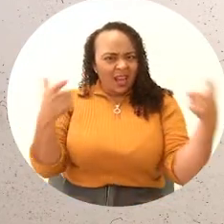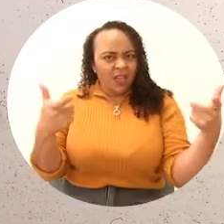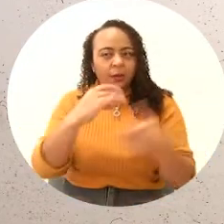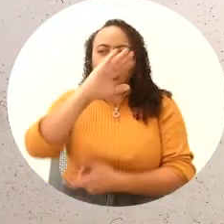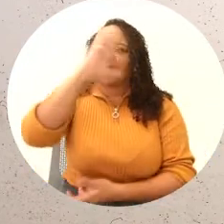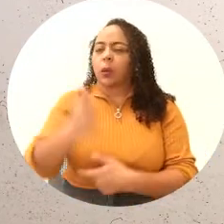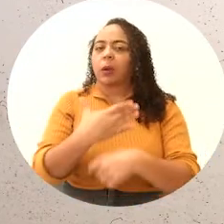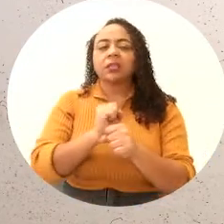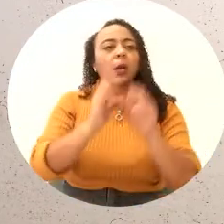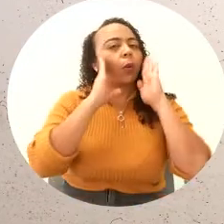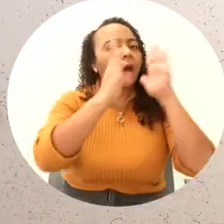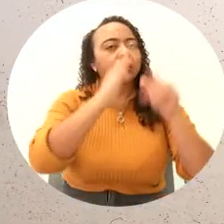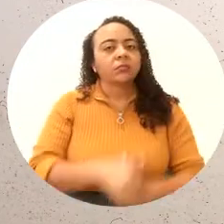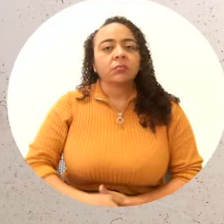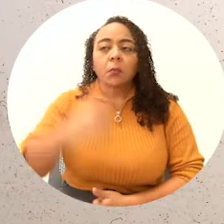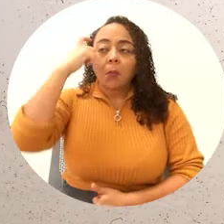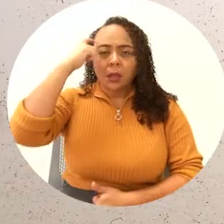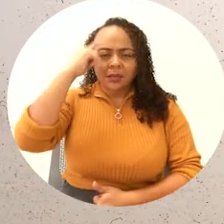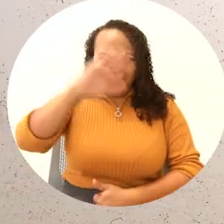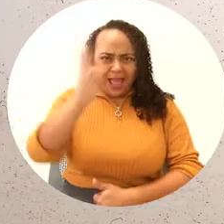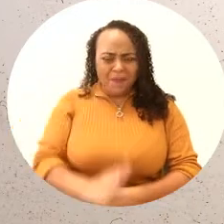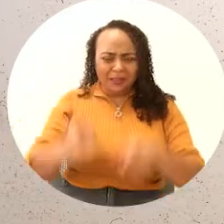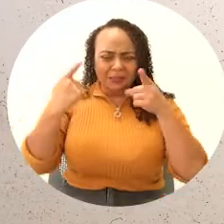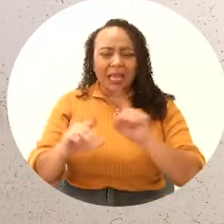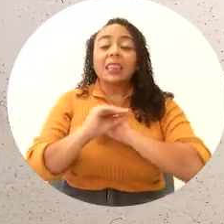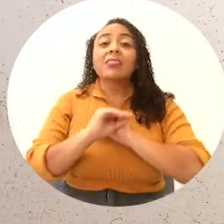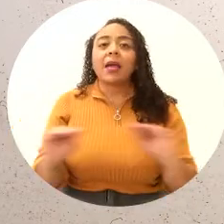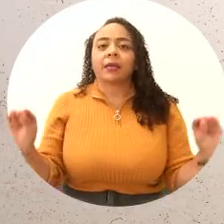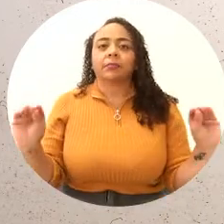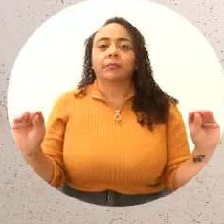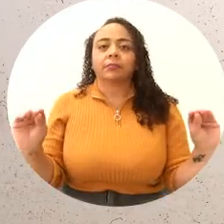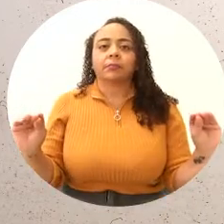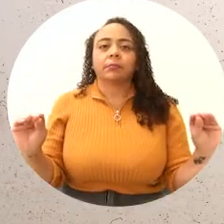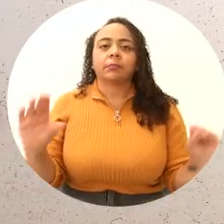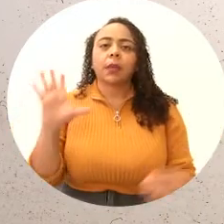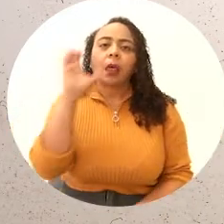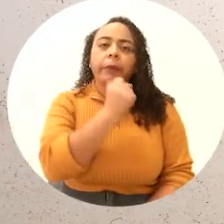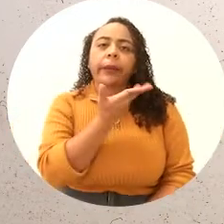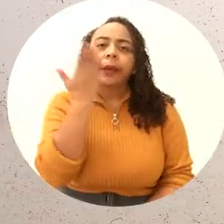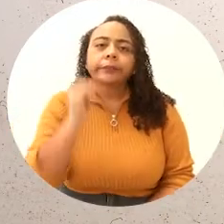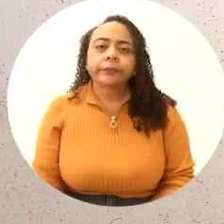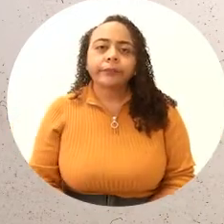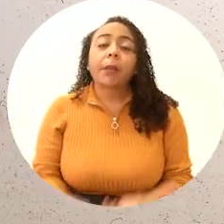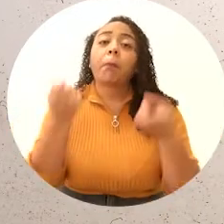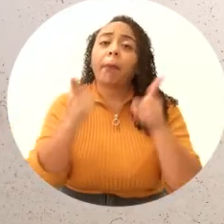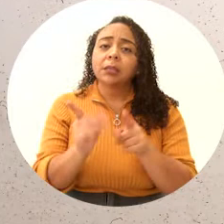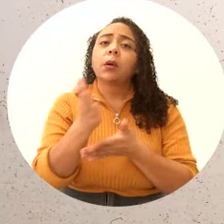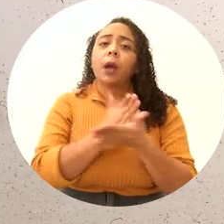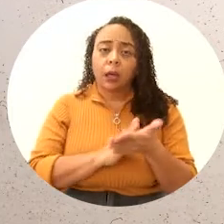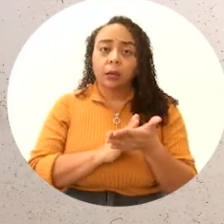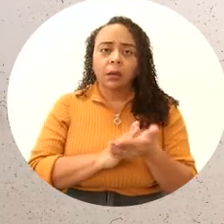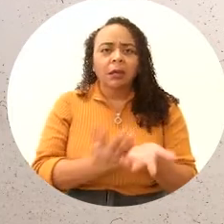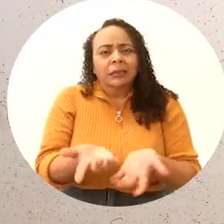exagerado y nunca hicieron caso. Pensaban que jamás iba a pasar nada. Y adivinen qué, pasó